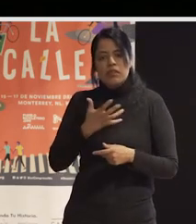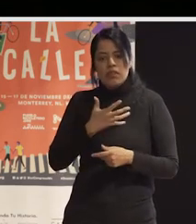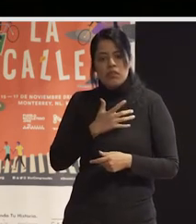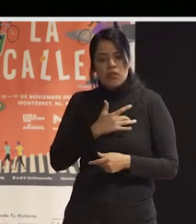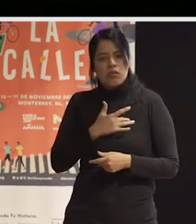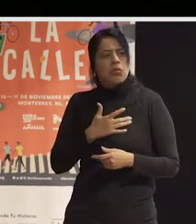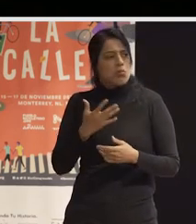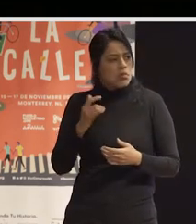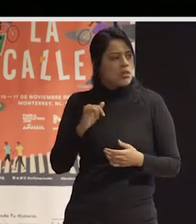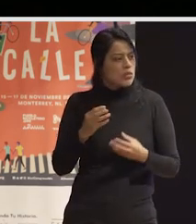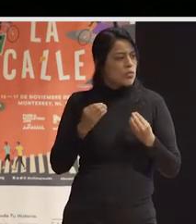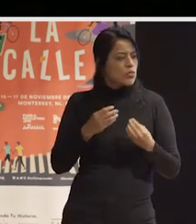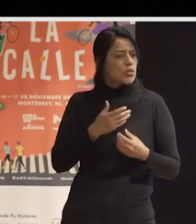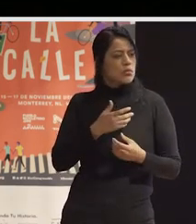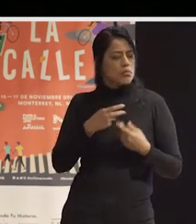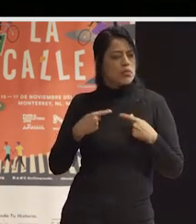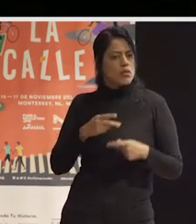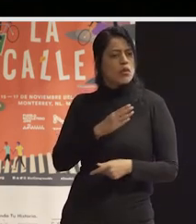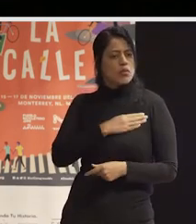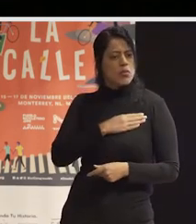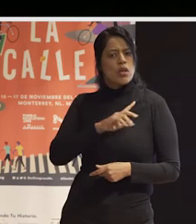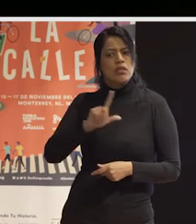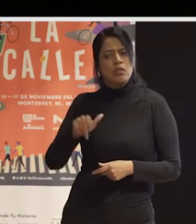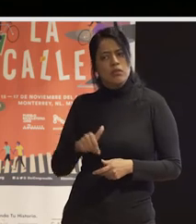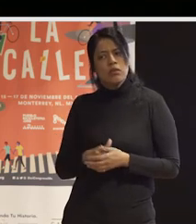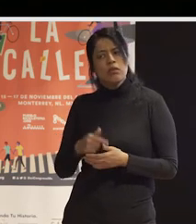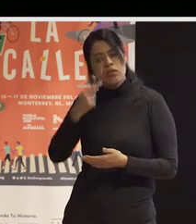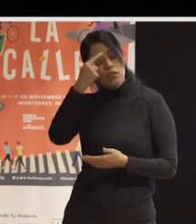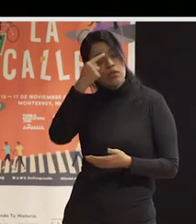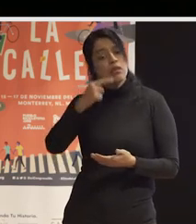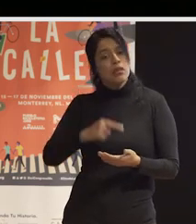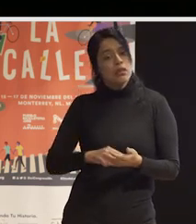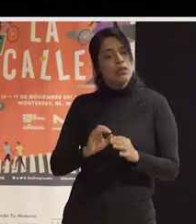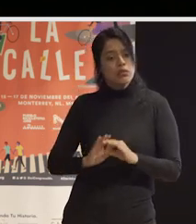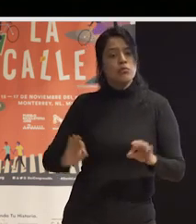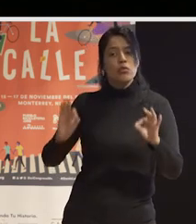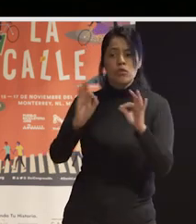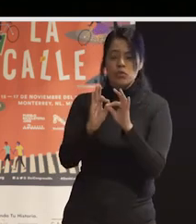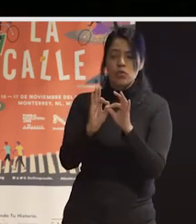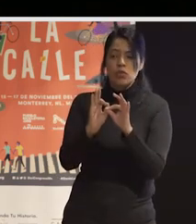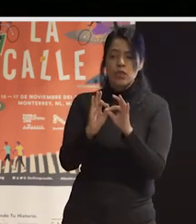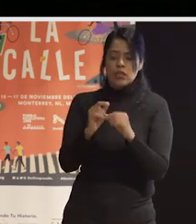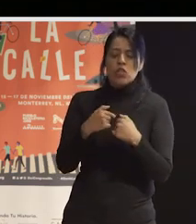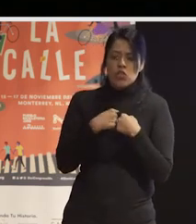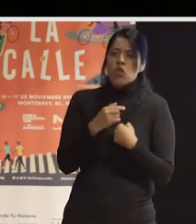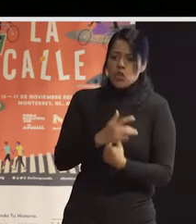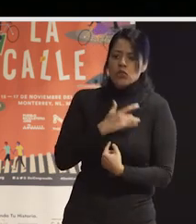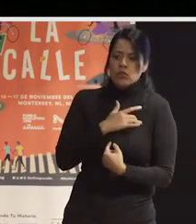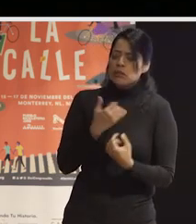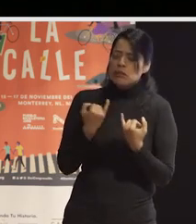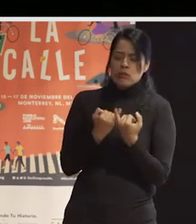que son muchos y luego creo que es muy importante o sea yo sentía esto también y